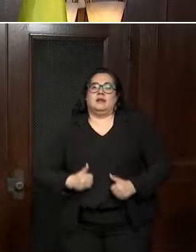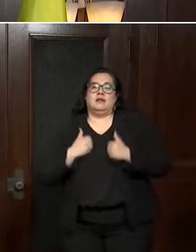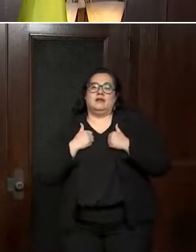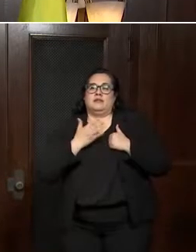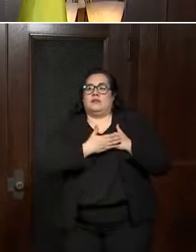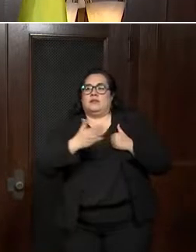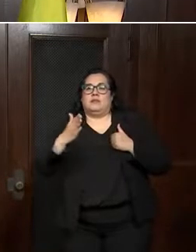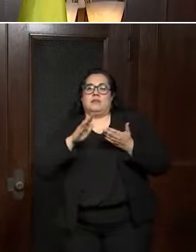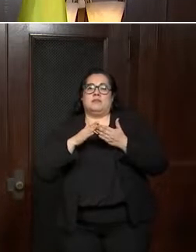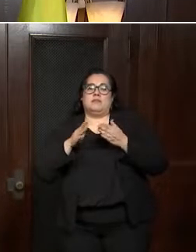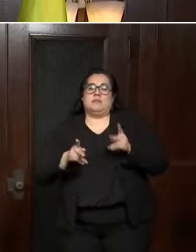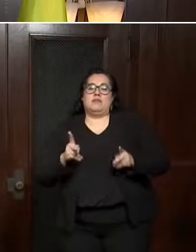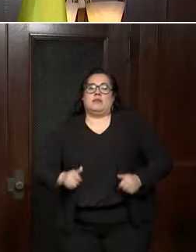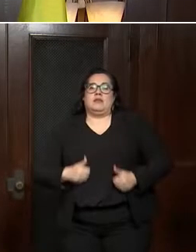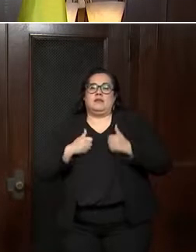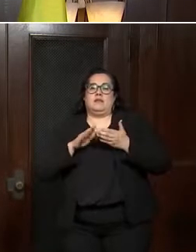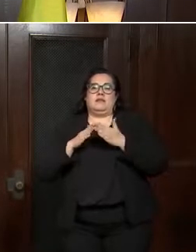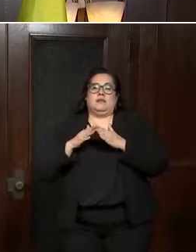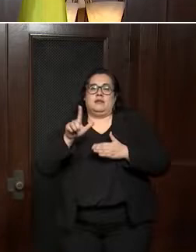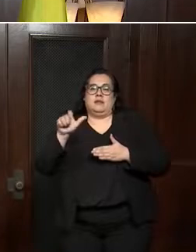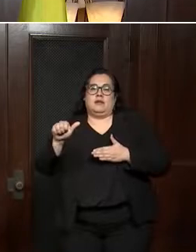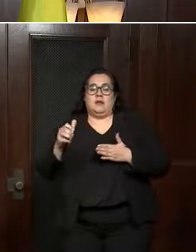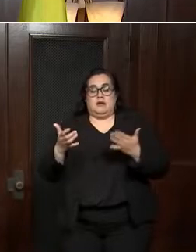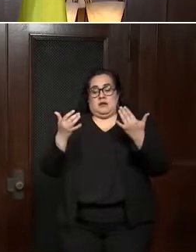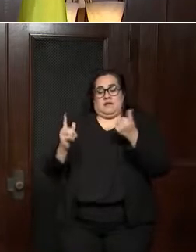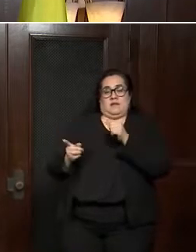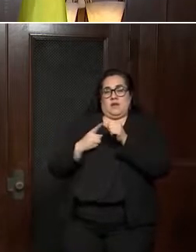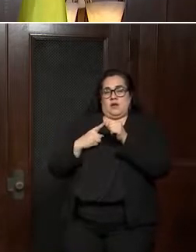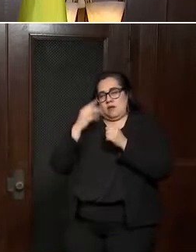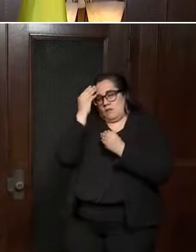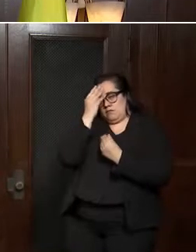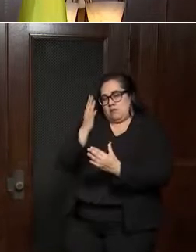de angelinos. Primero les comparto los